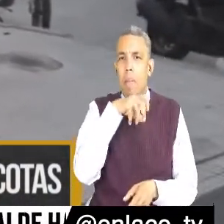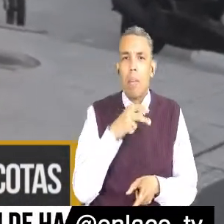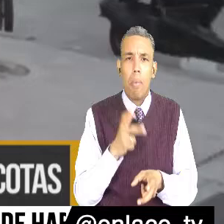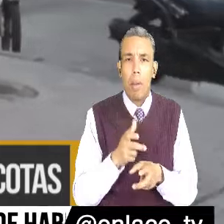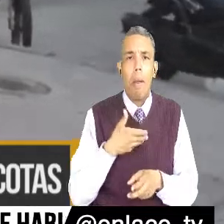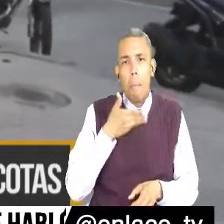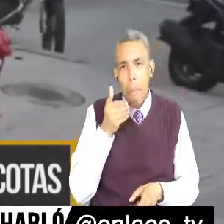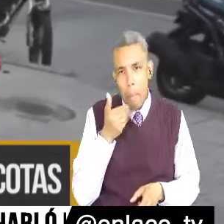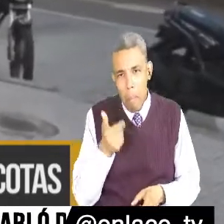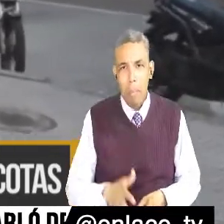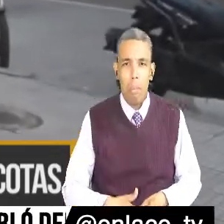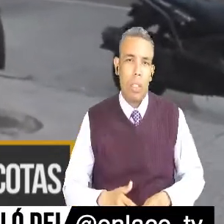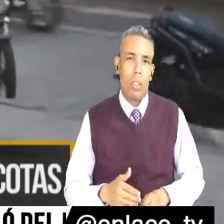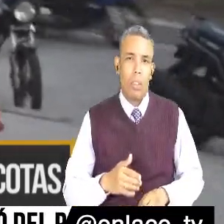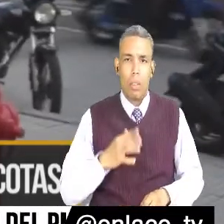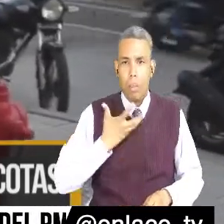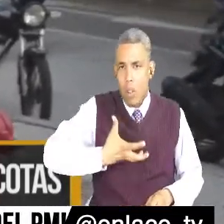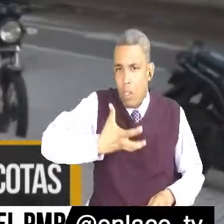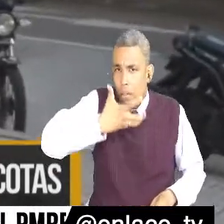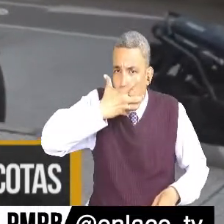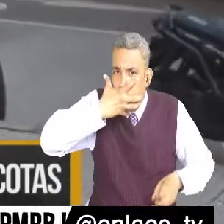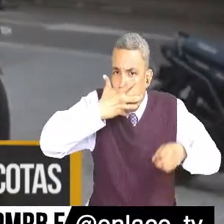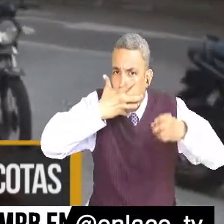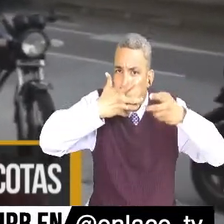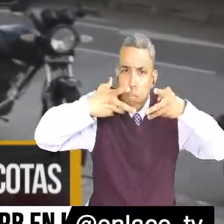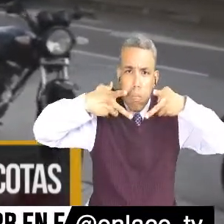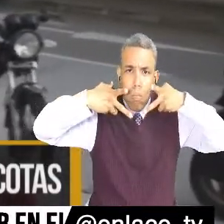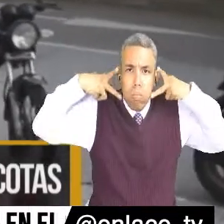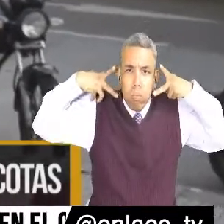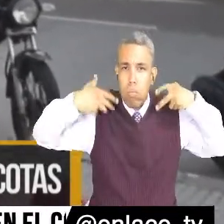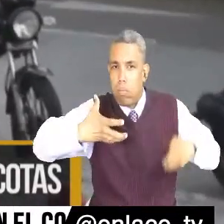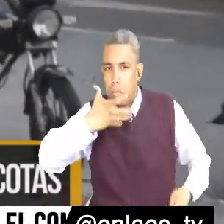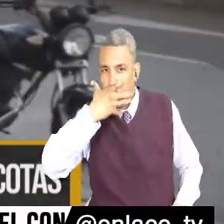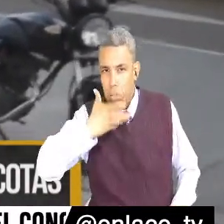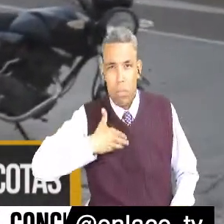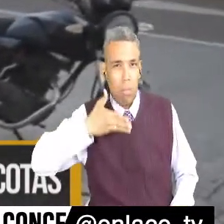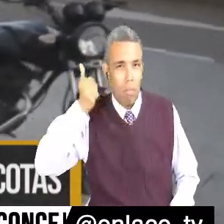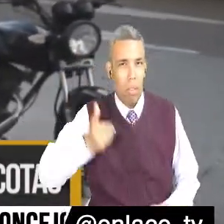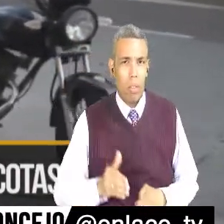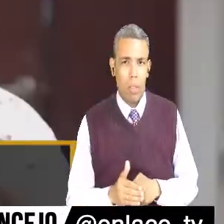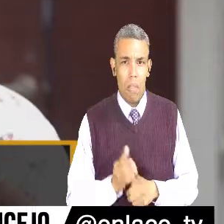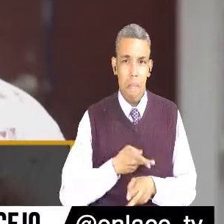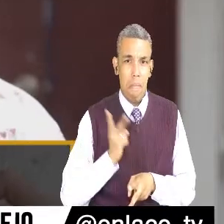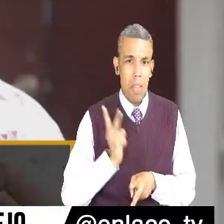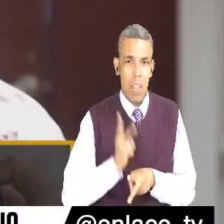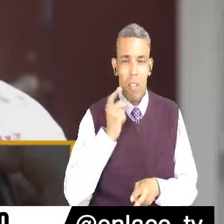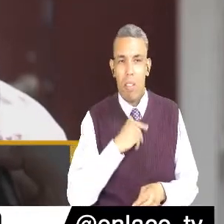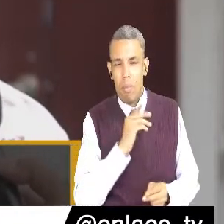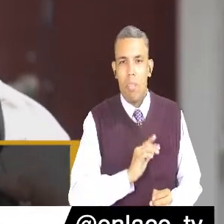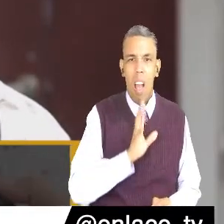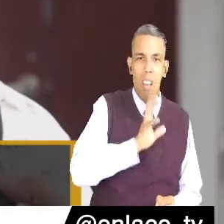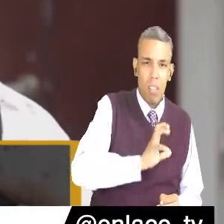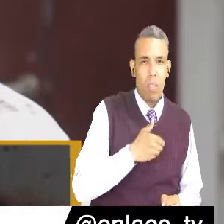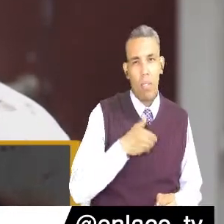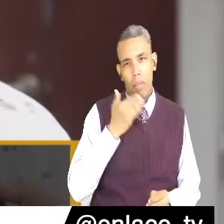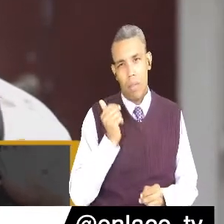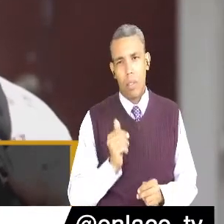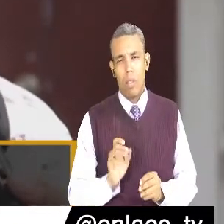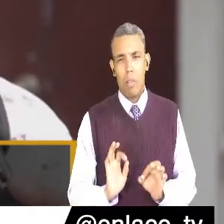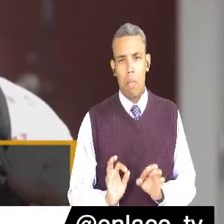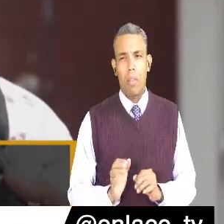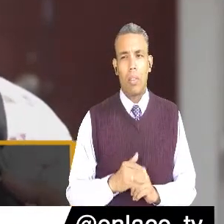porque básicamente nosotros debemos de tener cuidado con las personas que están en nuestro entorno, los niños, y cuando salgamos con el